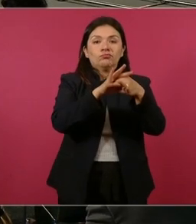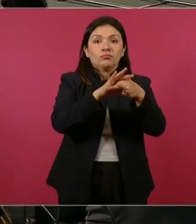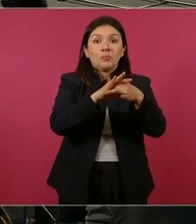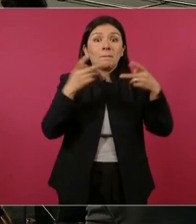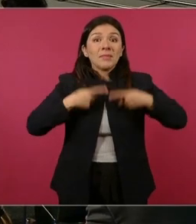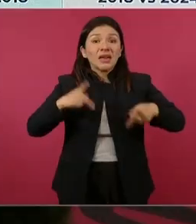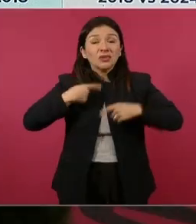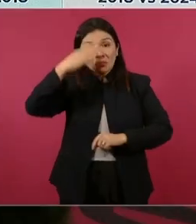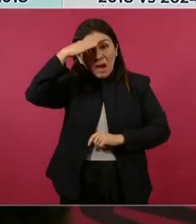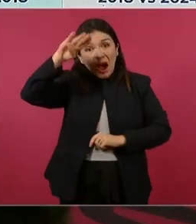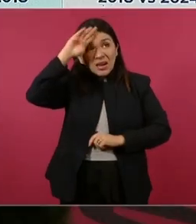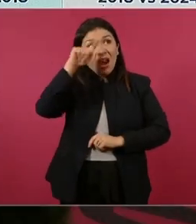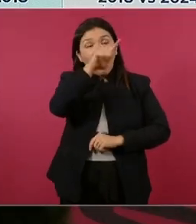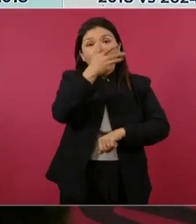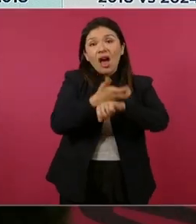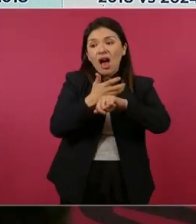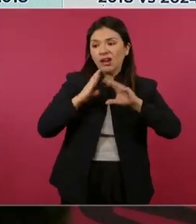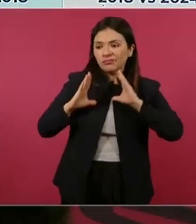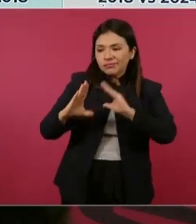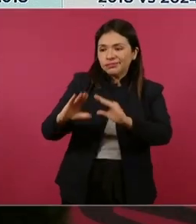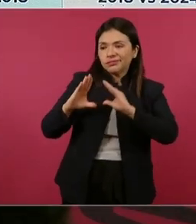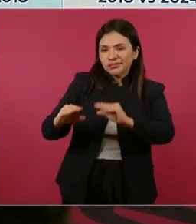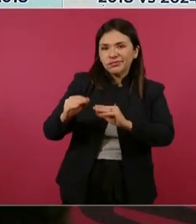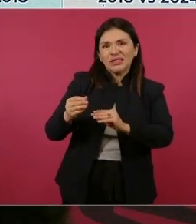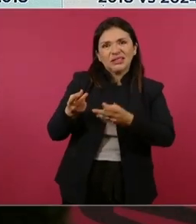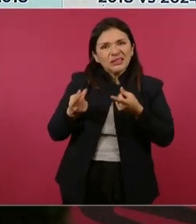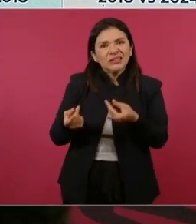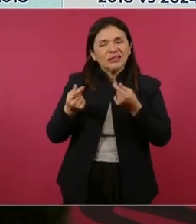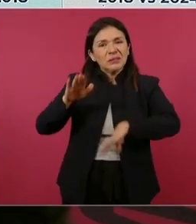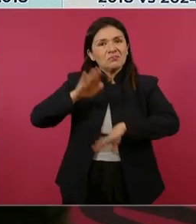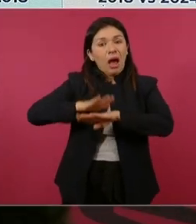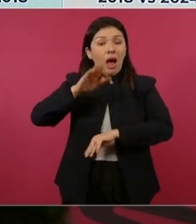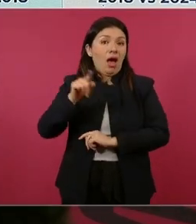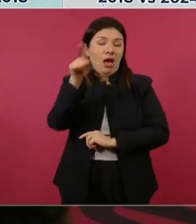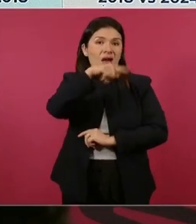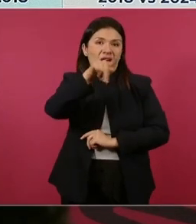marinos que fueron entrenados en el Comando Norte